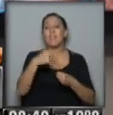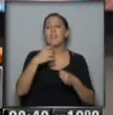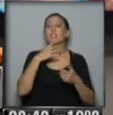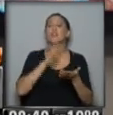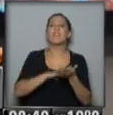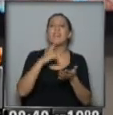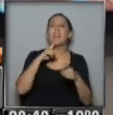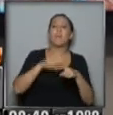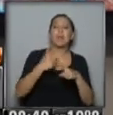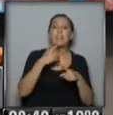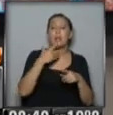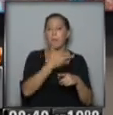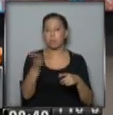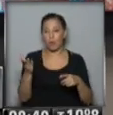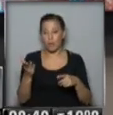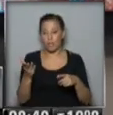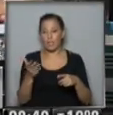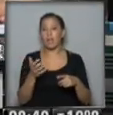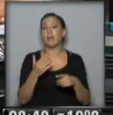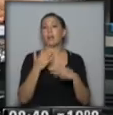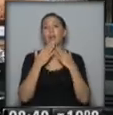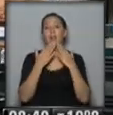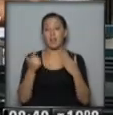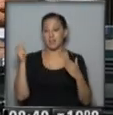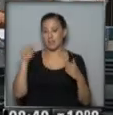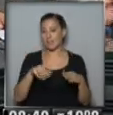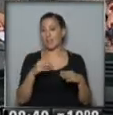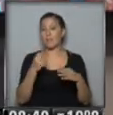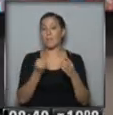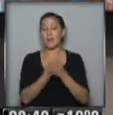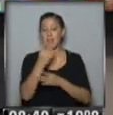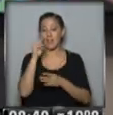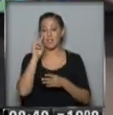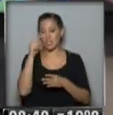políticas públicas gracias a xisco beach por su presencia esta mañana en visión 7 gracias a ustedes